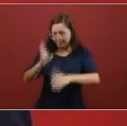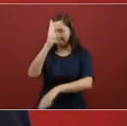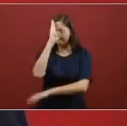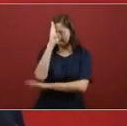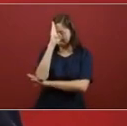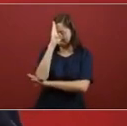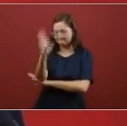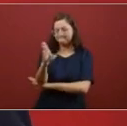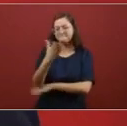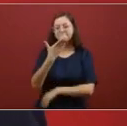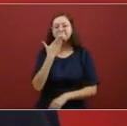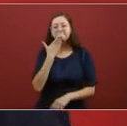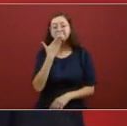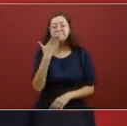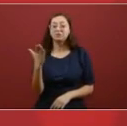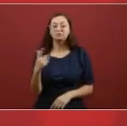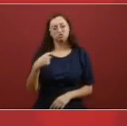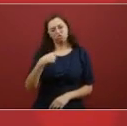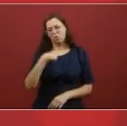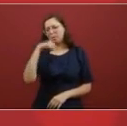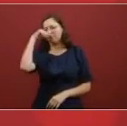no es para presumir.